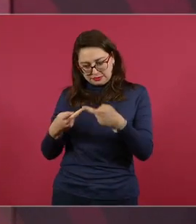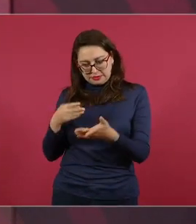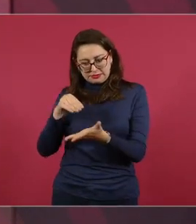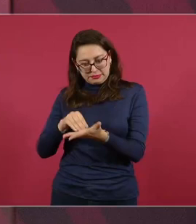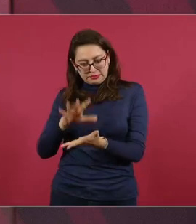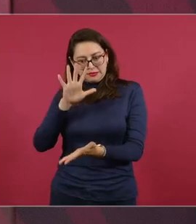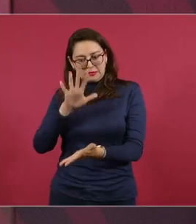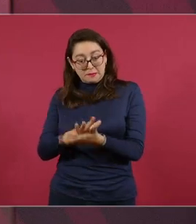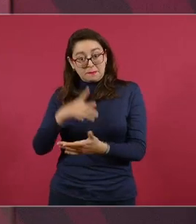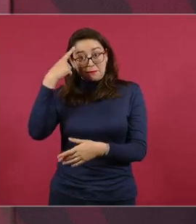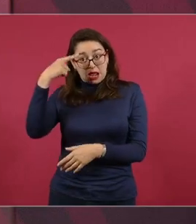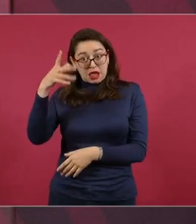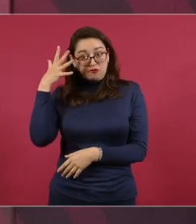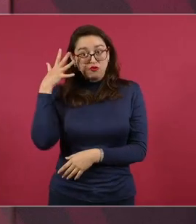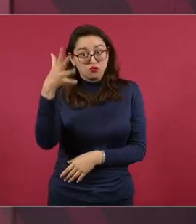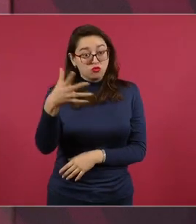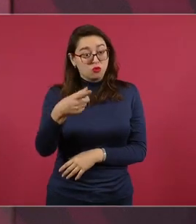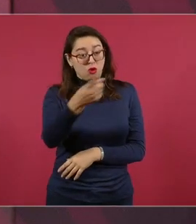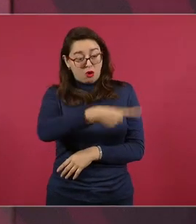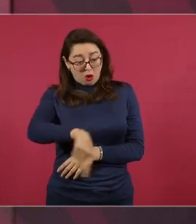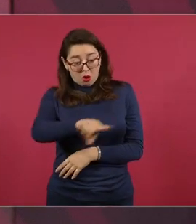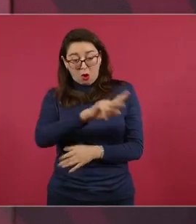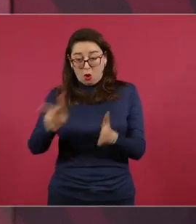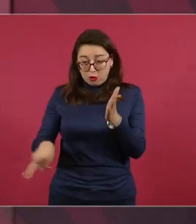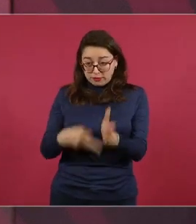la no repetición.